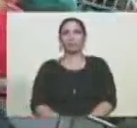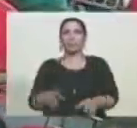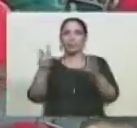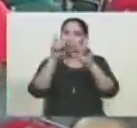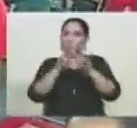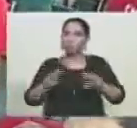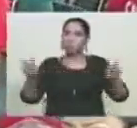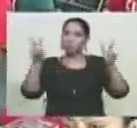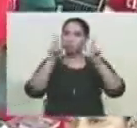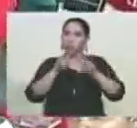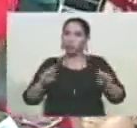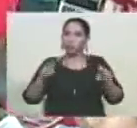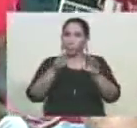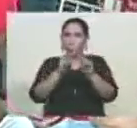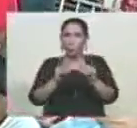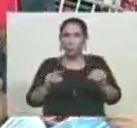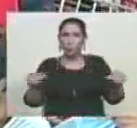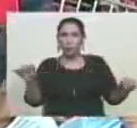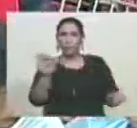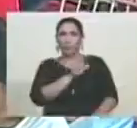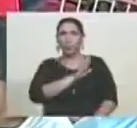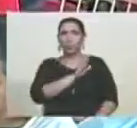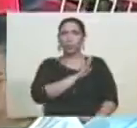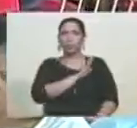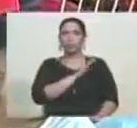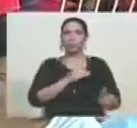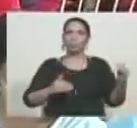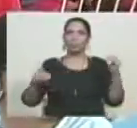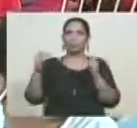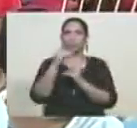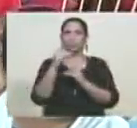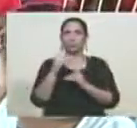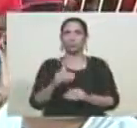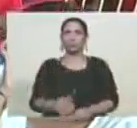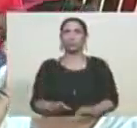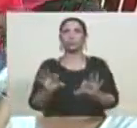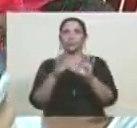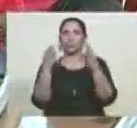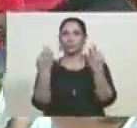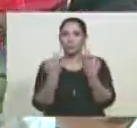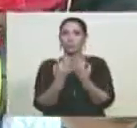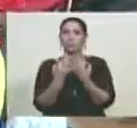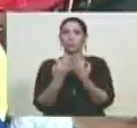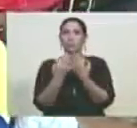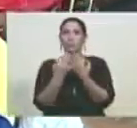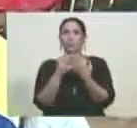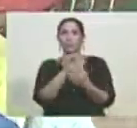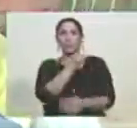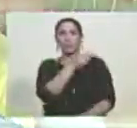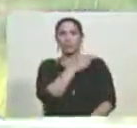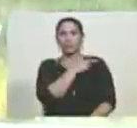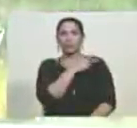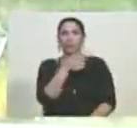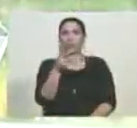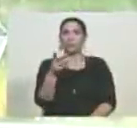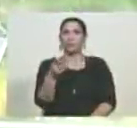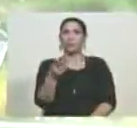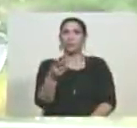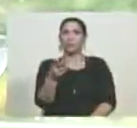investigación de las cuentas y propiedades de todos los funcionarios con cargos gerenciales y sus familiares que tuvieron cargo de dirección en dicho